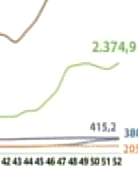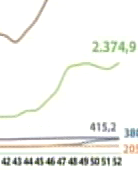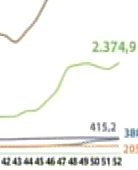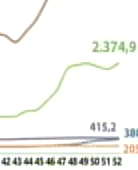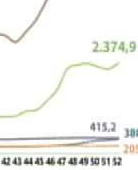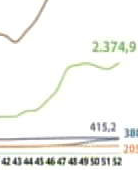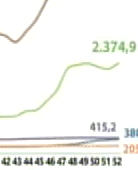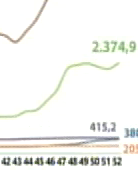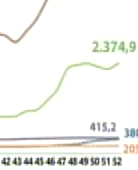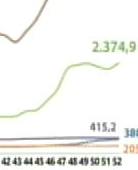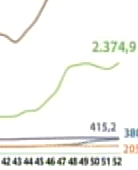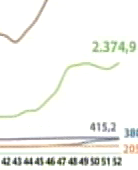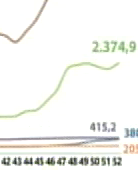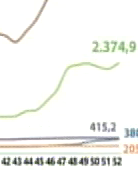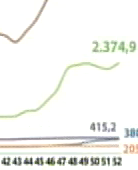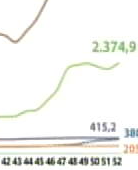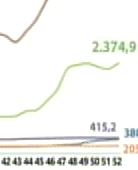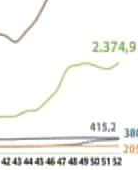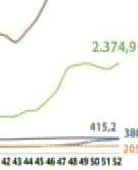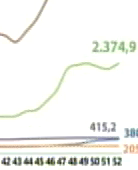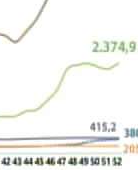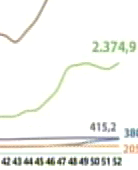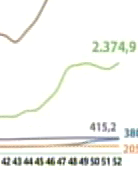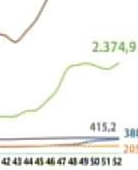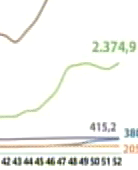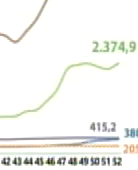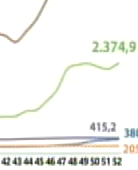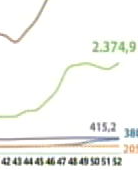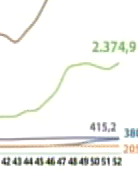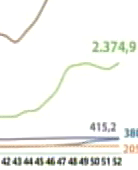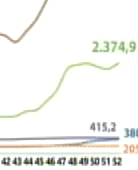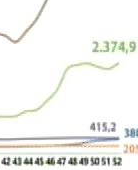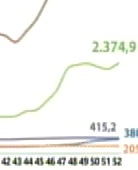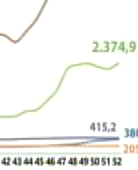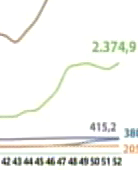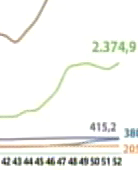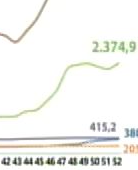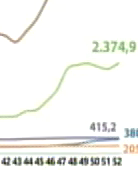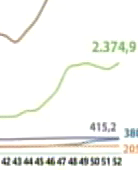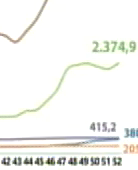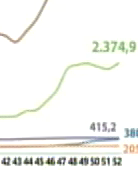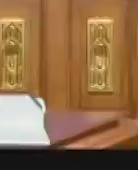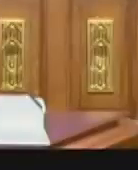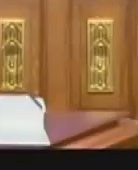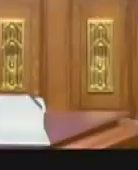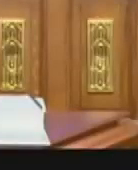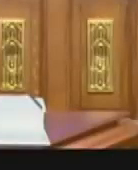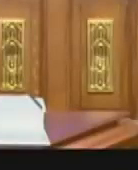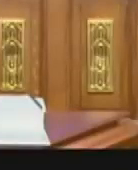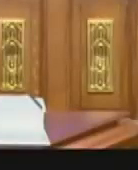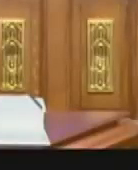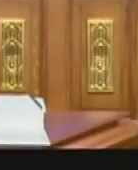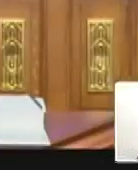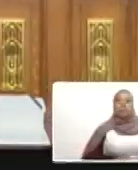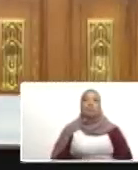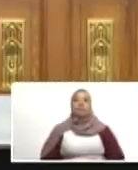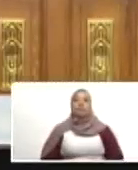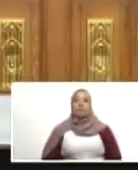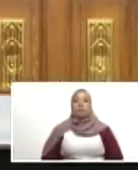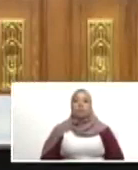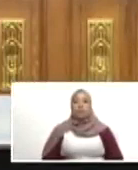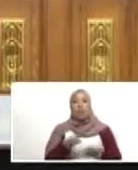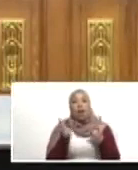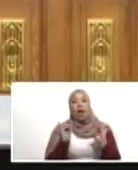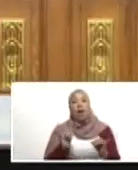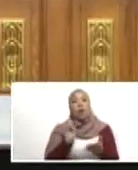manera equilibrada y Quiero agradecer a los inversionistas nacionales e internacionales que participan